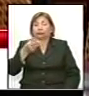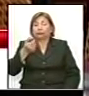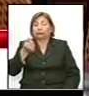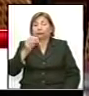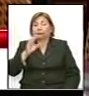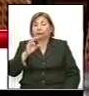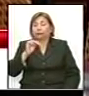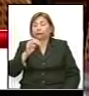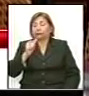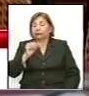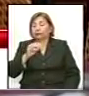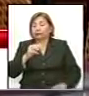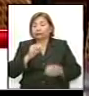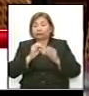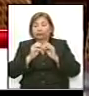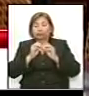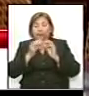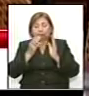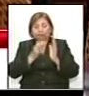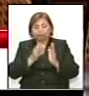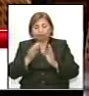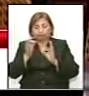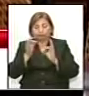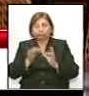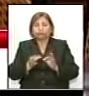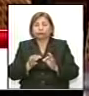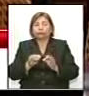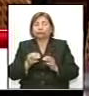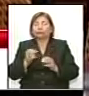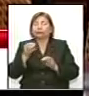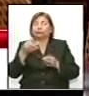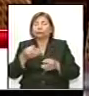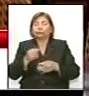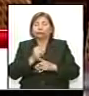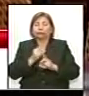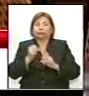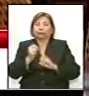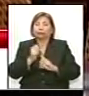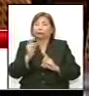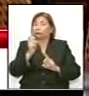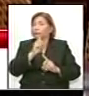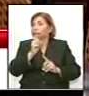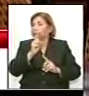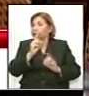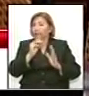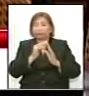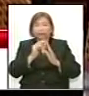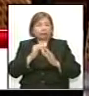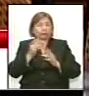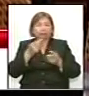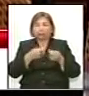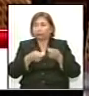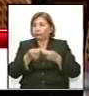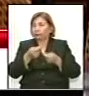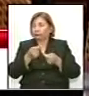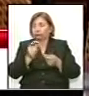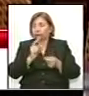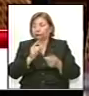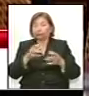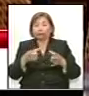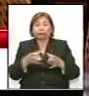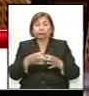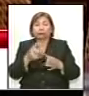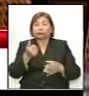pues, de una solución digna y un precio social, porque estas casas no son para lucrar. Ahorita la Comisión ADO